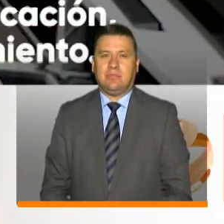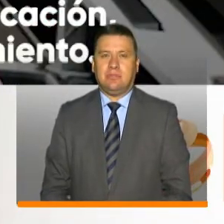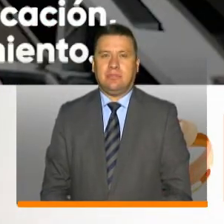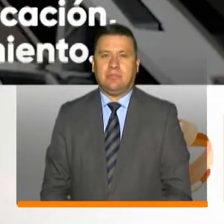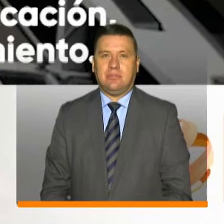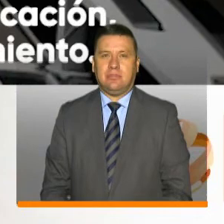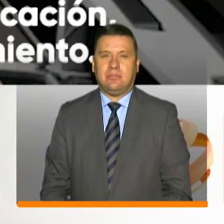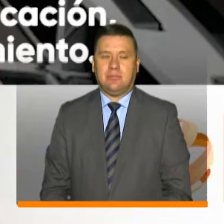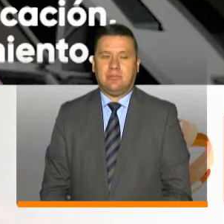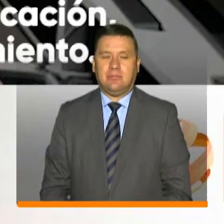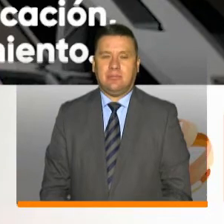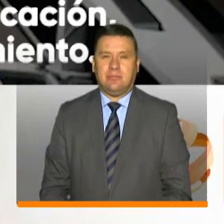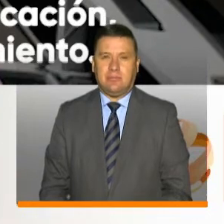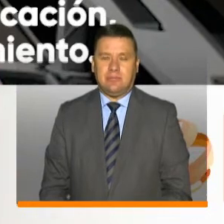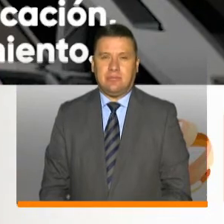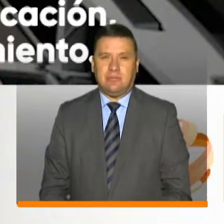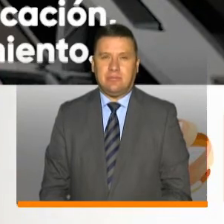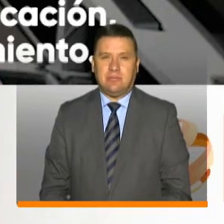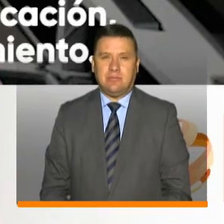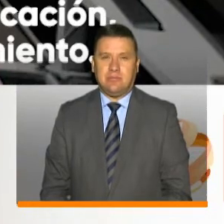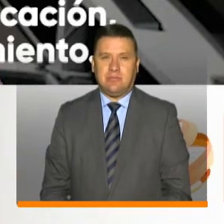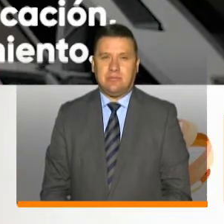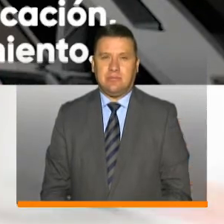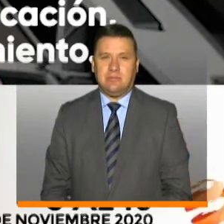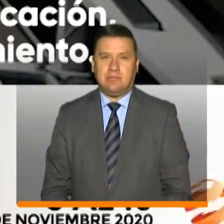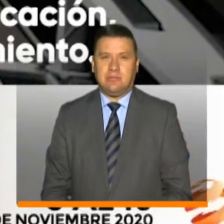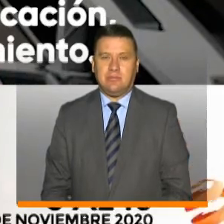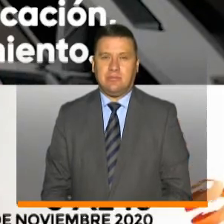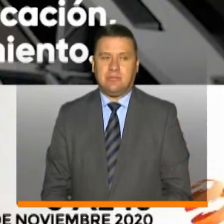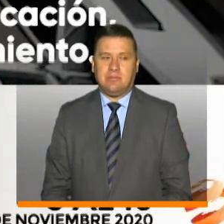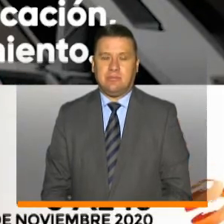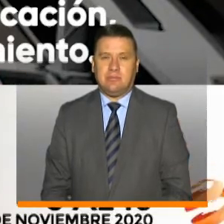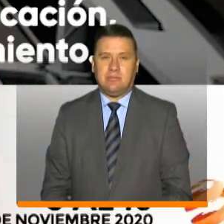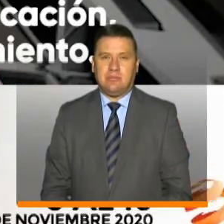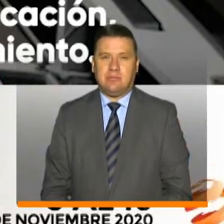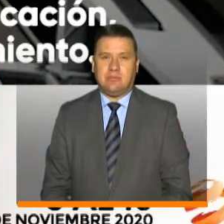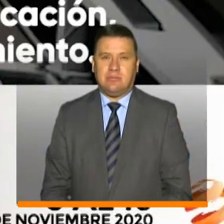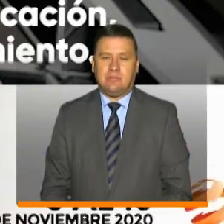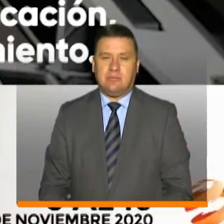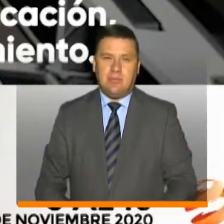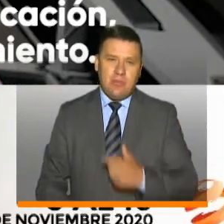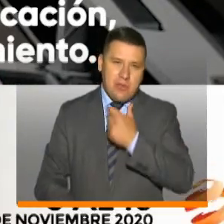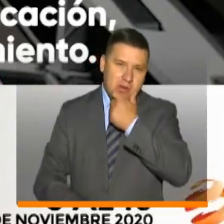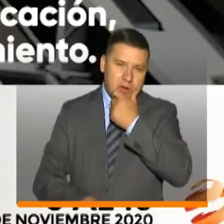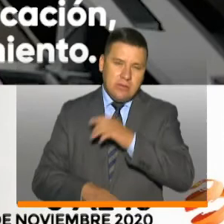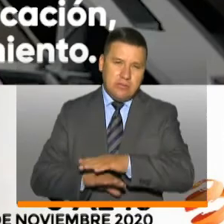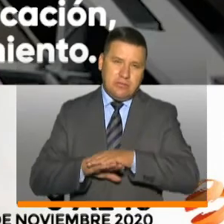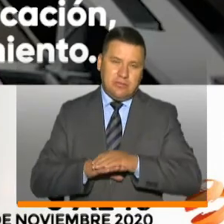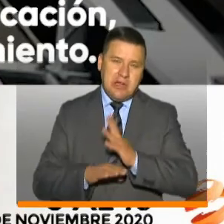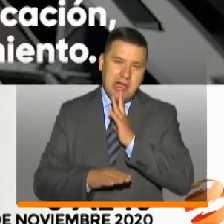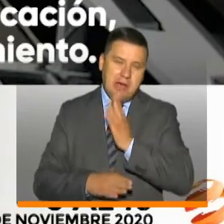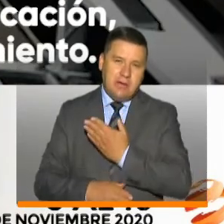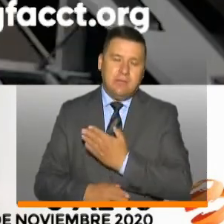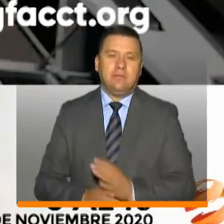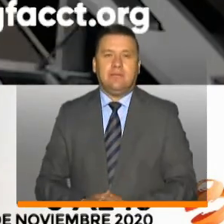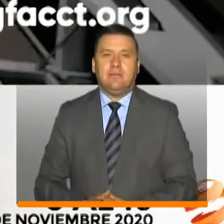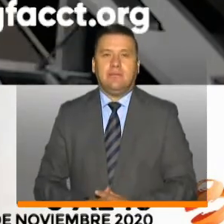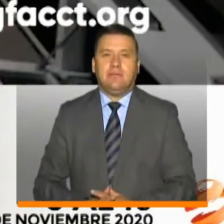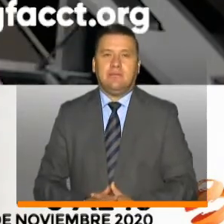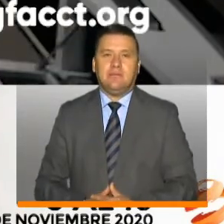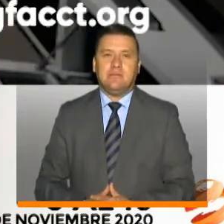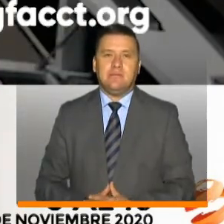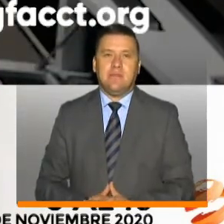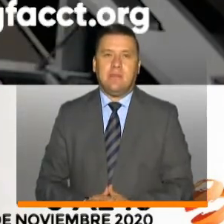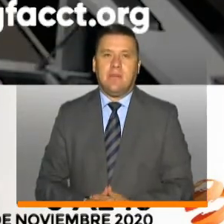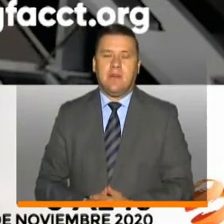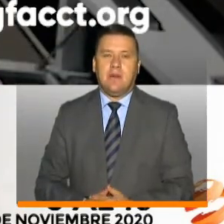there talking about this Triple E model: education, entrepreneurship, and of course, entertainment. So